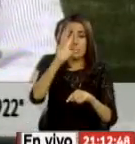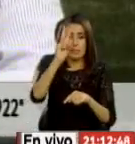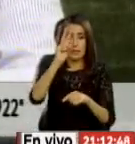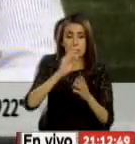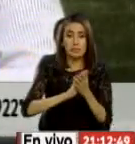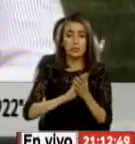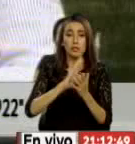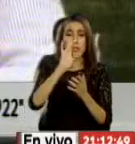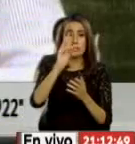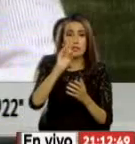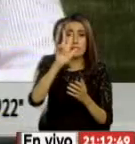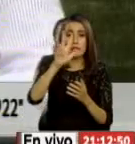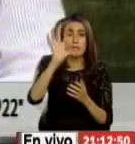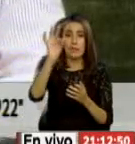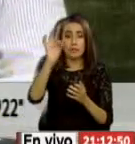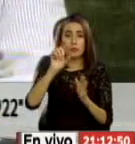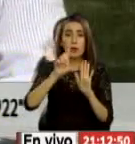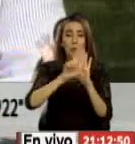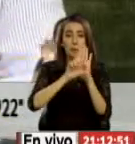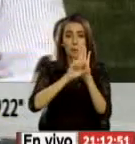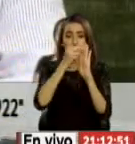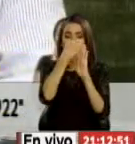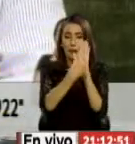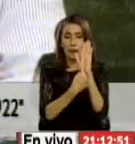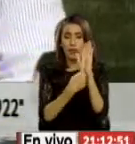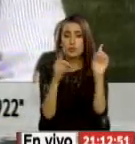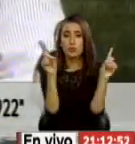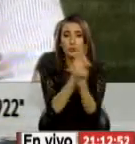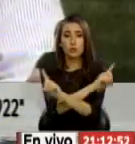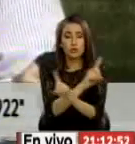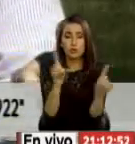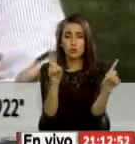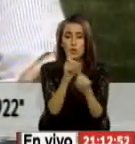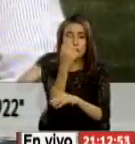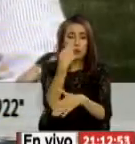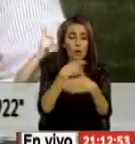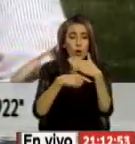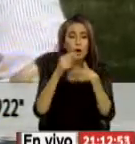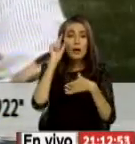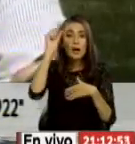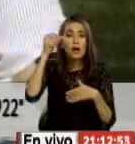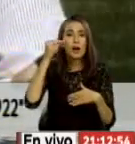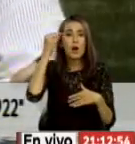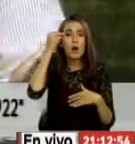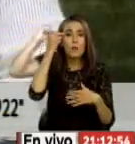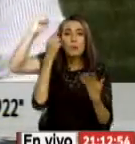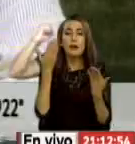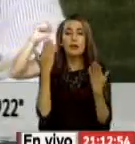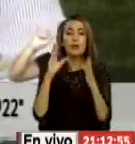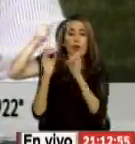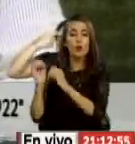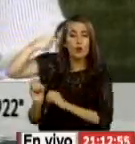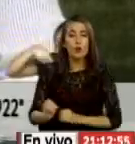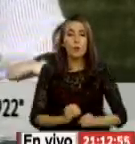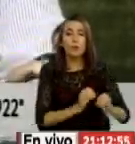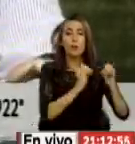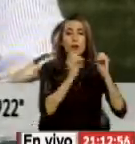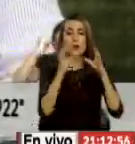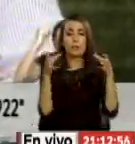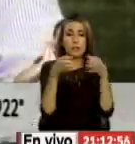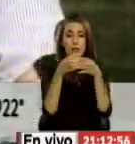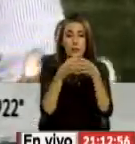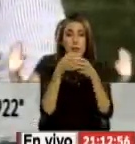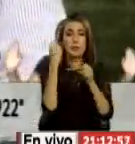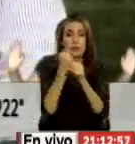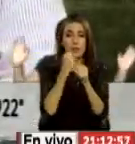16 y 739. No existirá intervención gubernamental sobre la organización sindical,